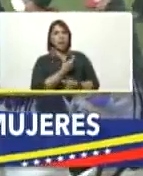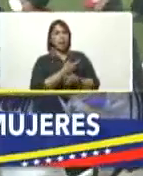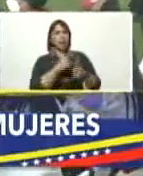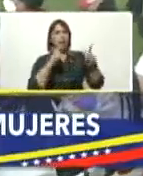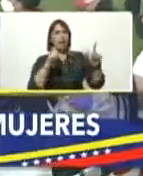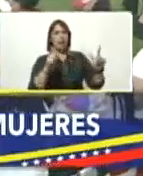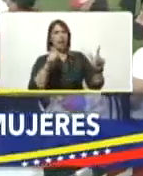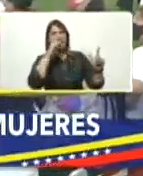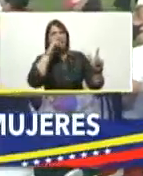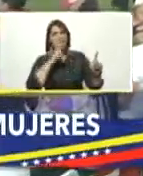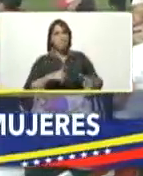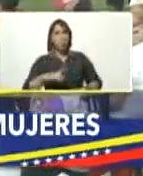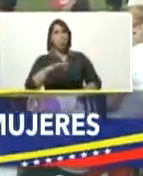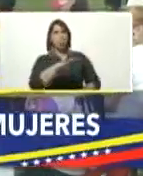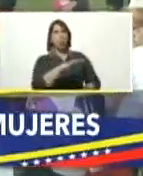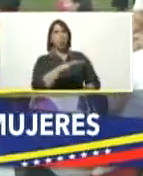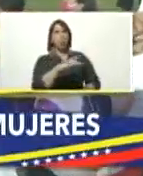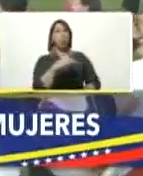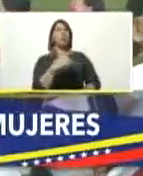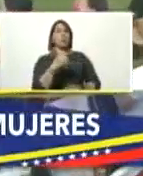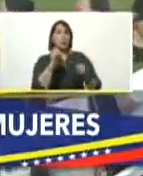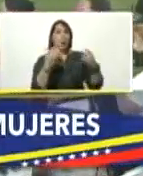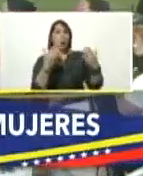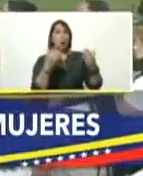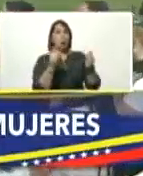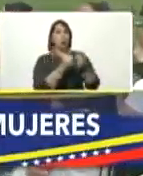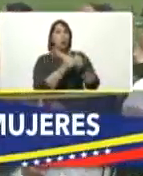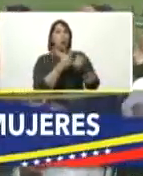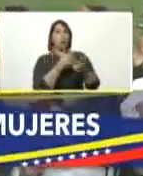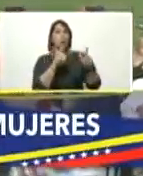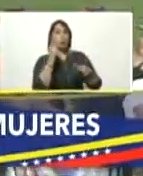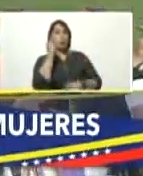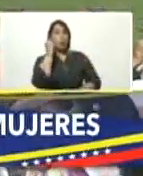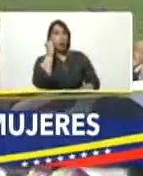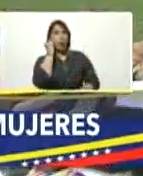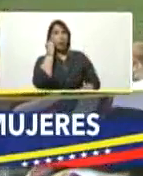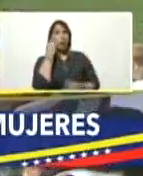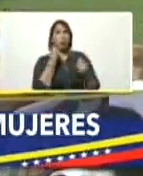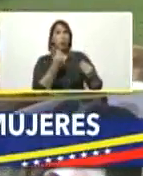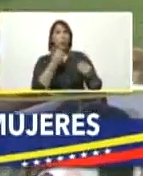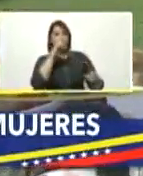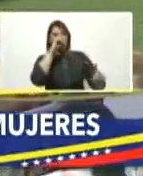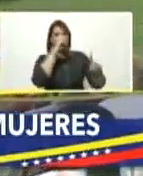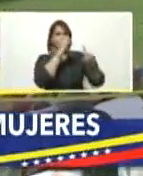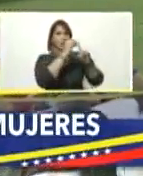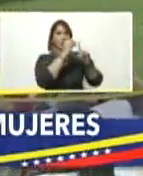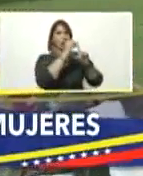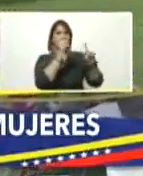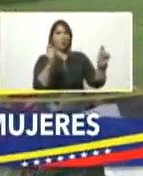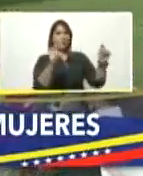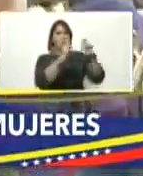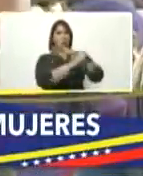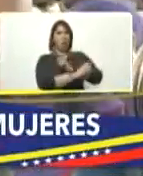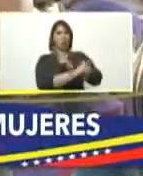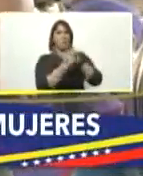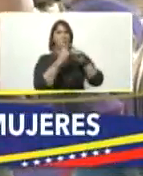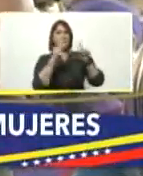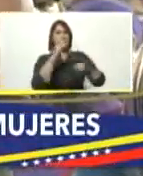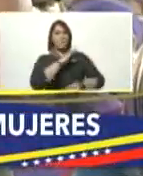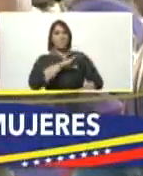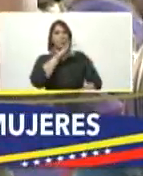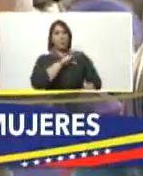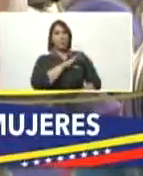los pueblos solo será con la liberación de las mujeres como objeto transformador para la